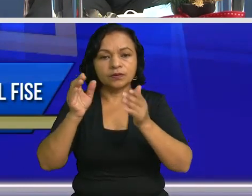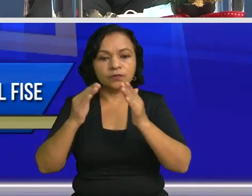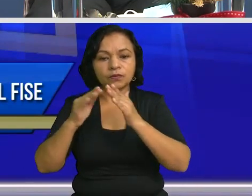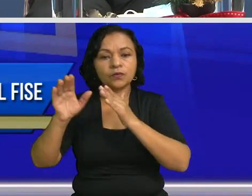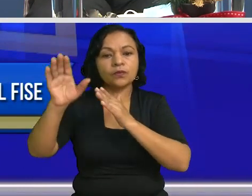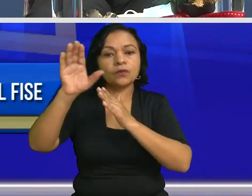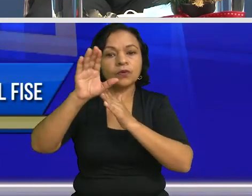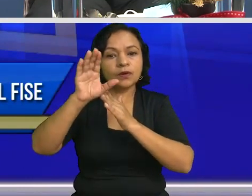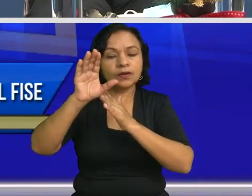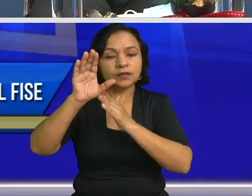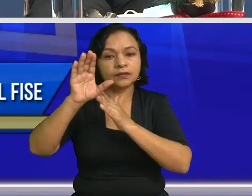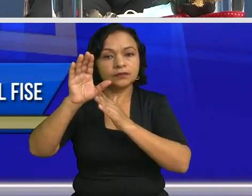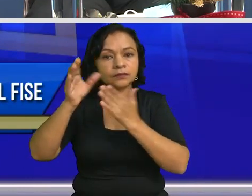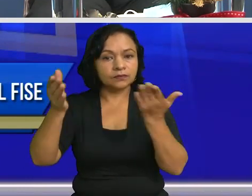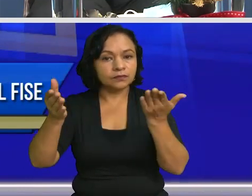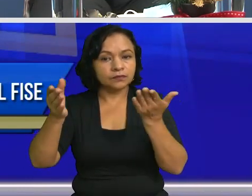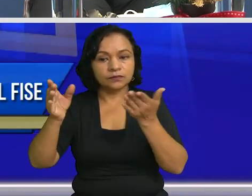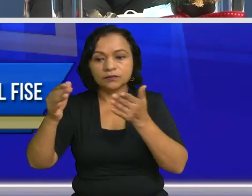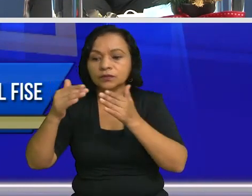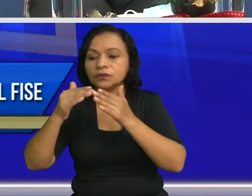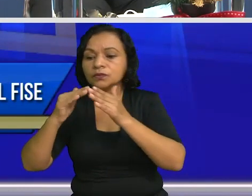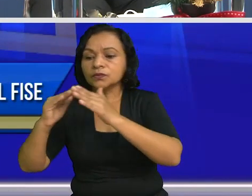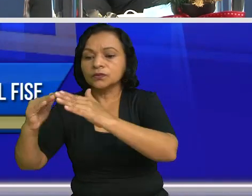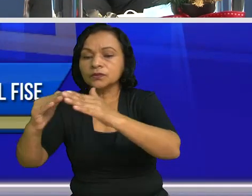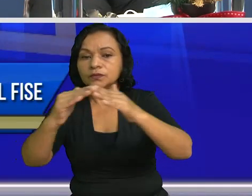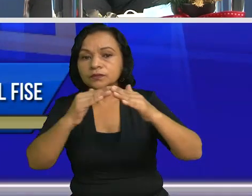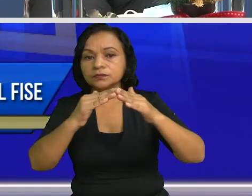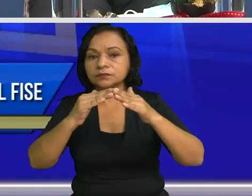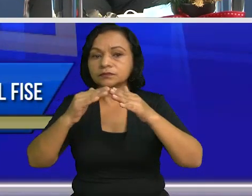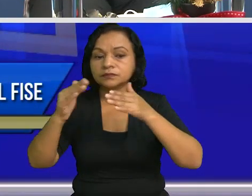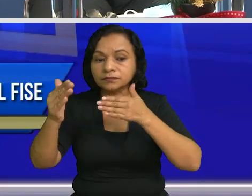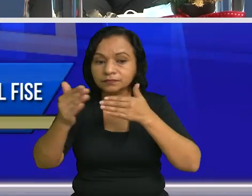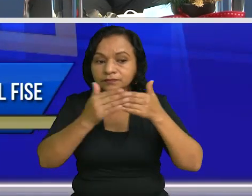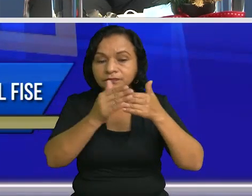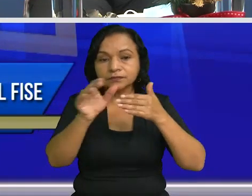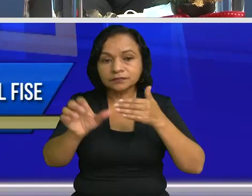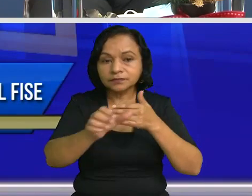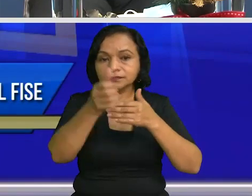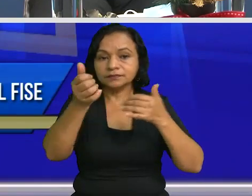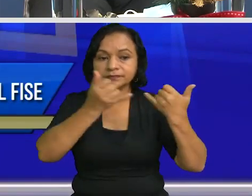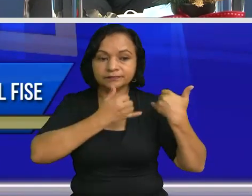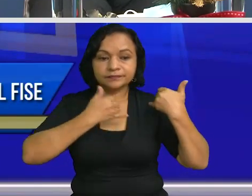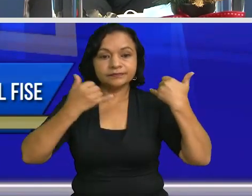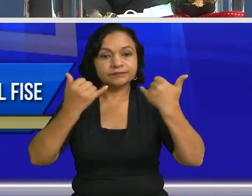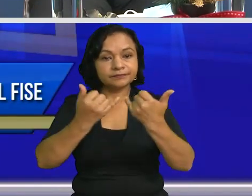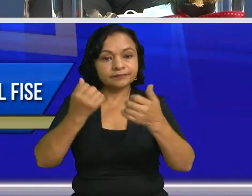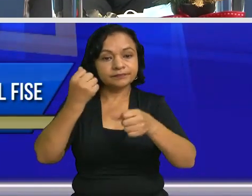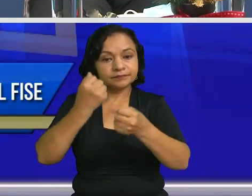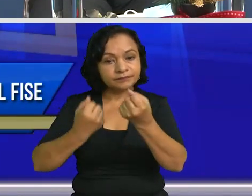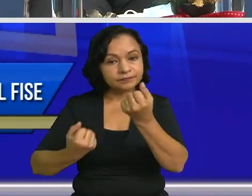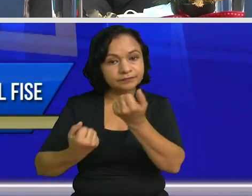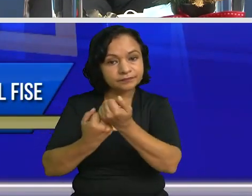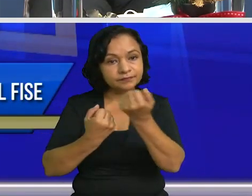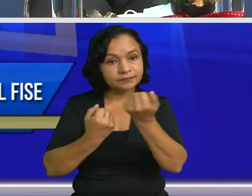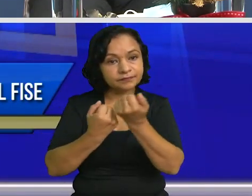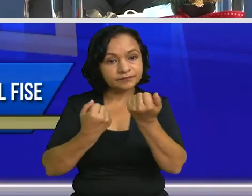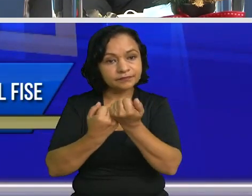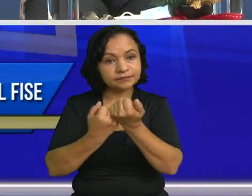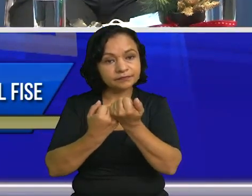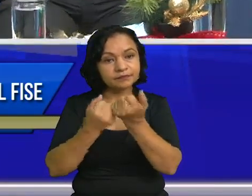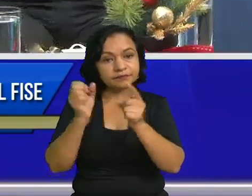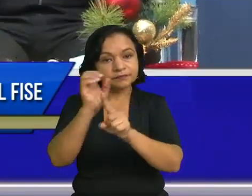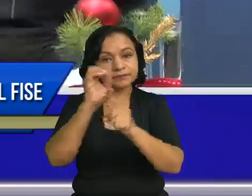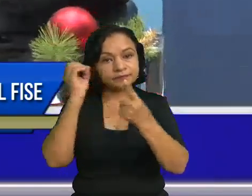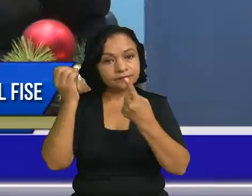comunidades rurales sin embargo nosotros de una u otra manera estamos articulados con otras instituciones para apoyarlos desde el plano organizativo